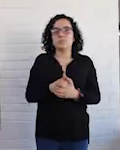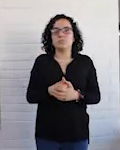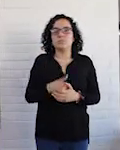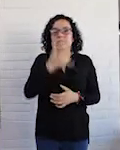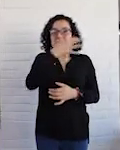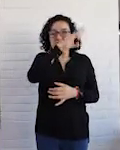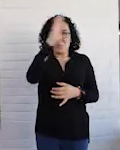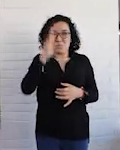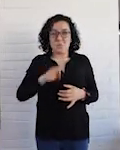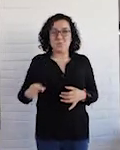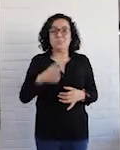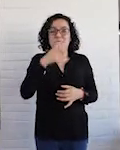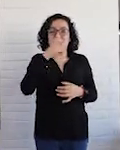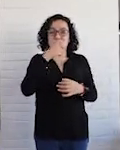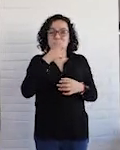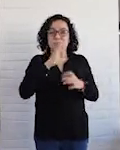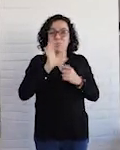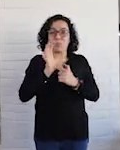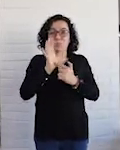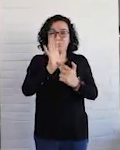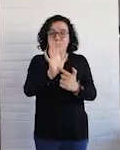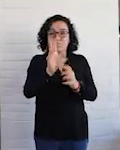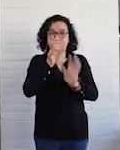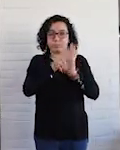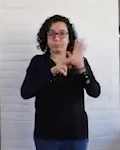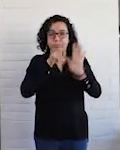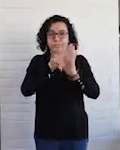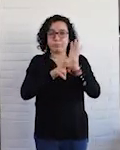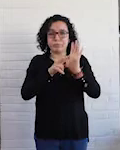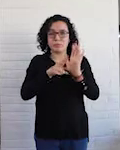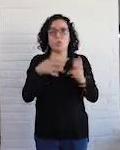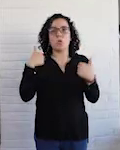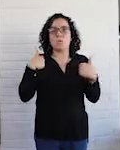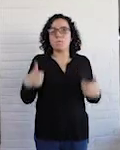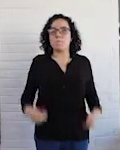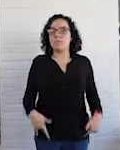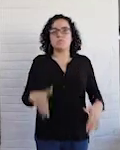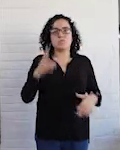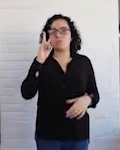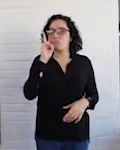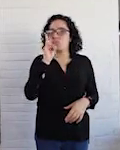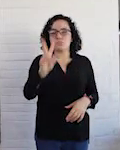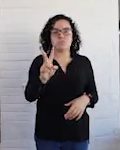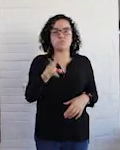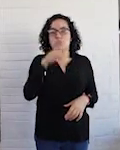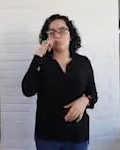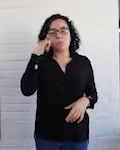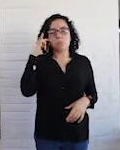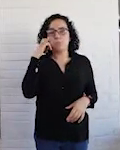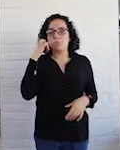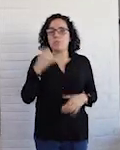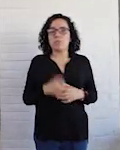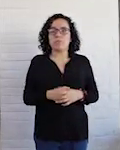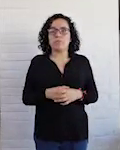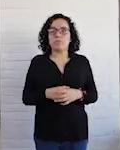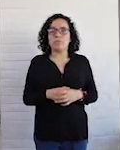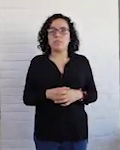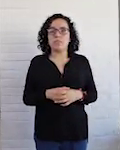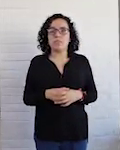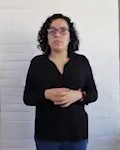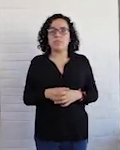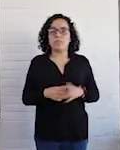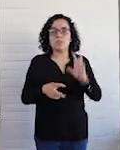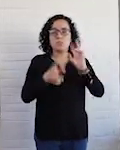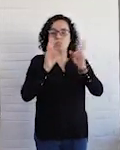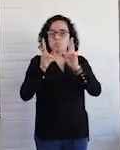digital que hoy se está haciendo no la ven los seres humanos. Se pasan entre bots y